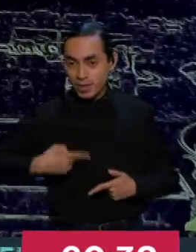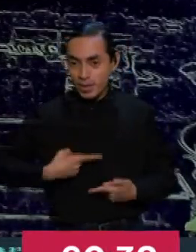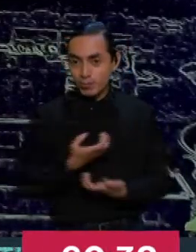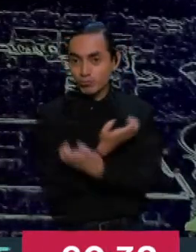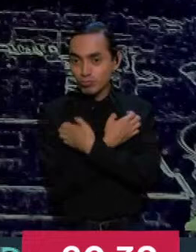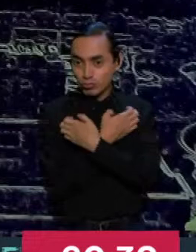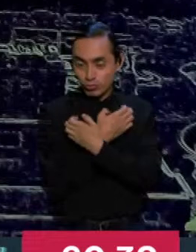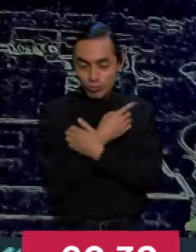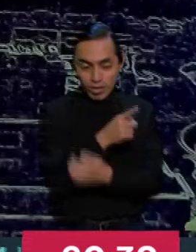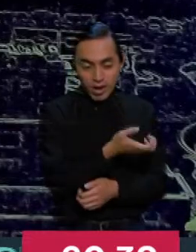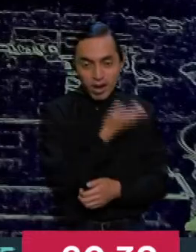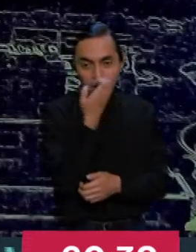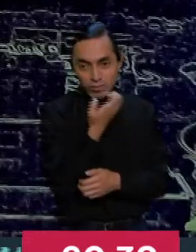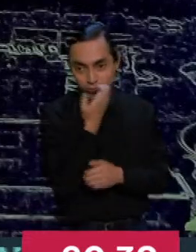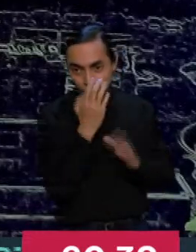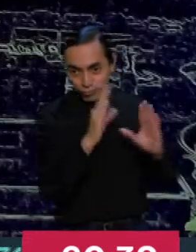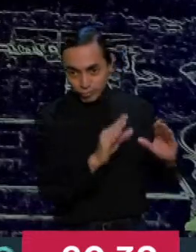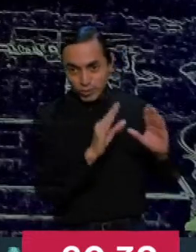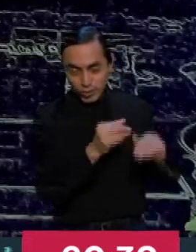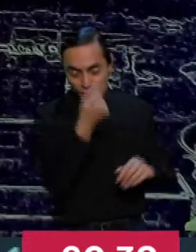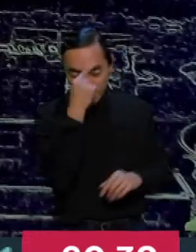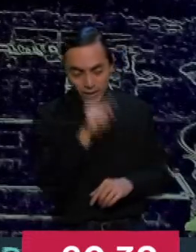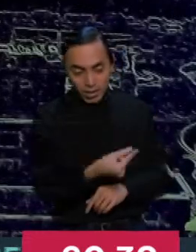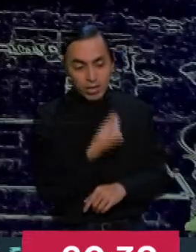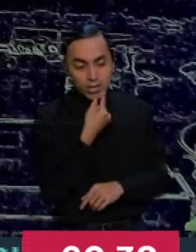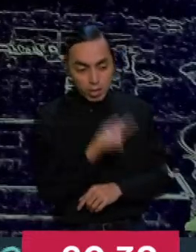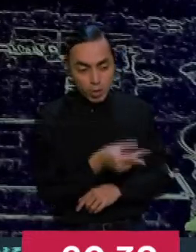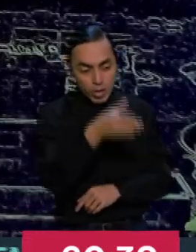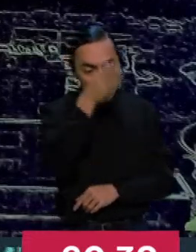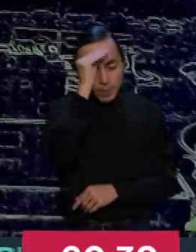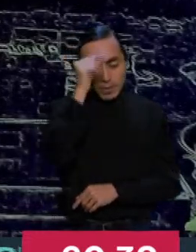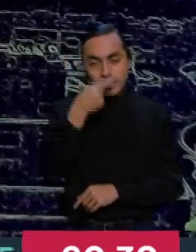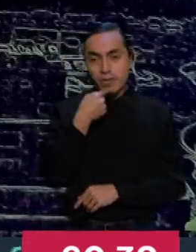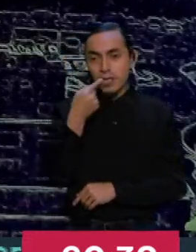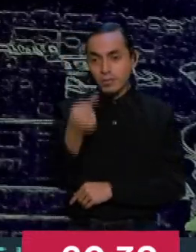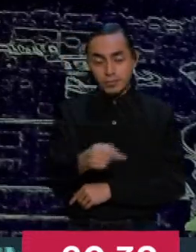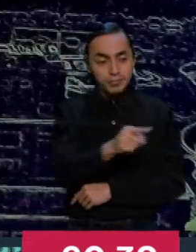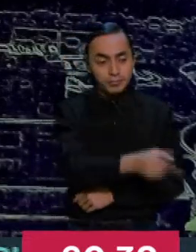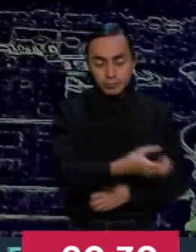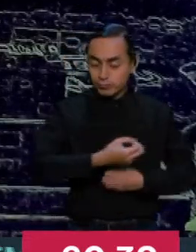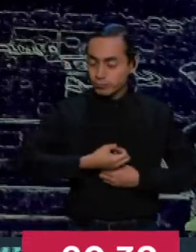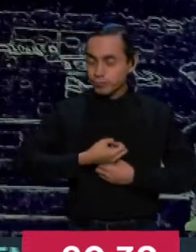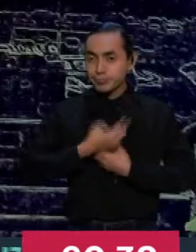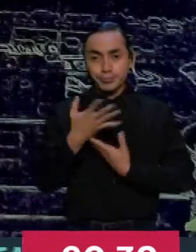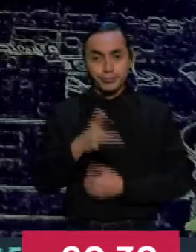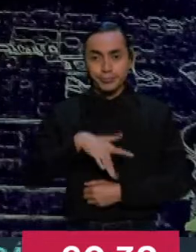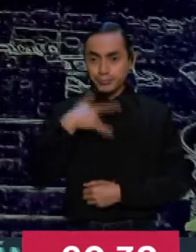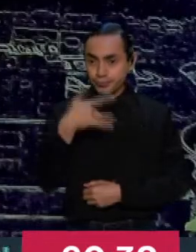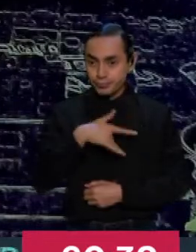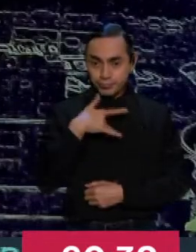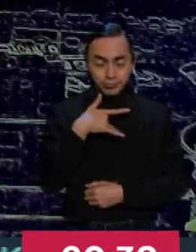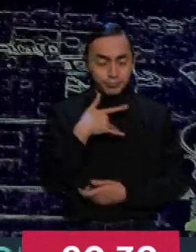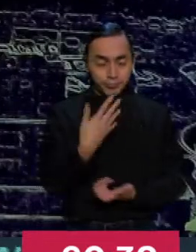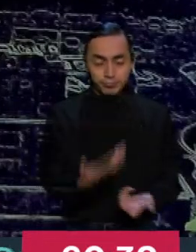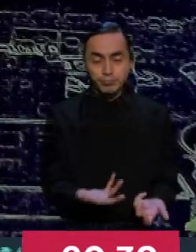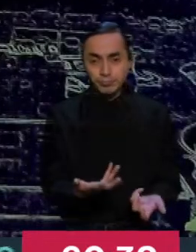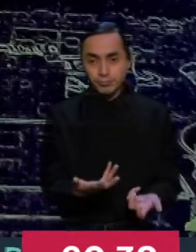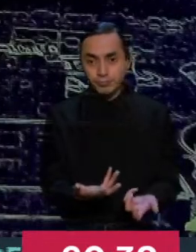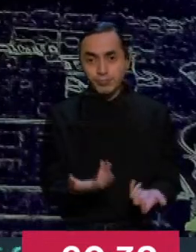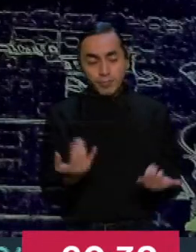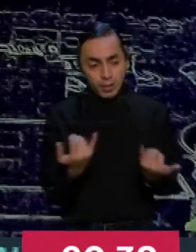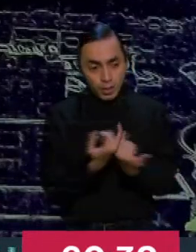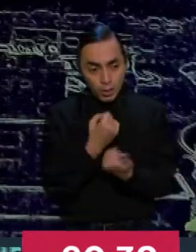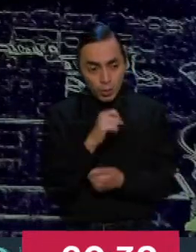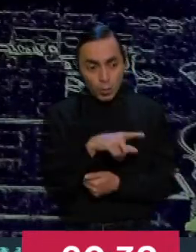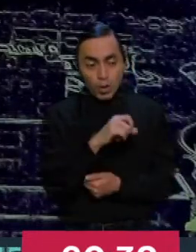las escuelas con el fin de que el niño aprenda a decir lo que siente, lo que le pasa, y trabajar con